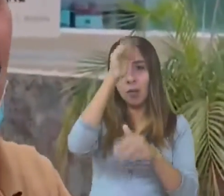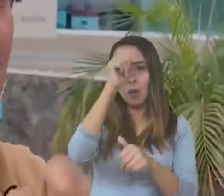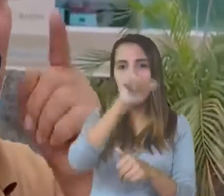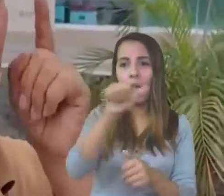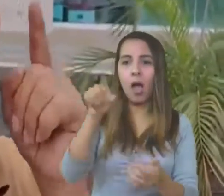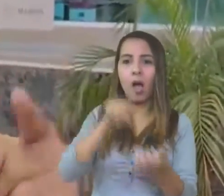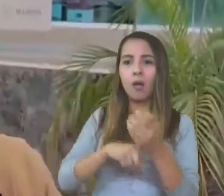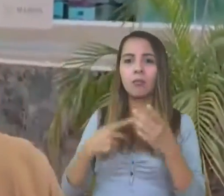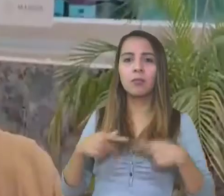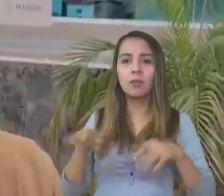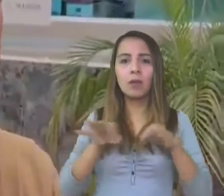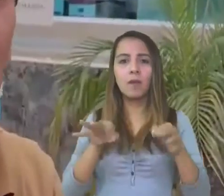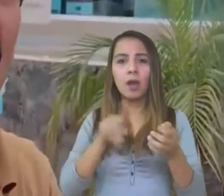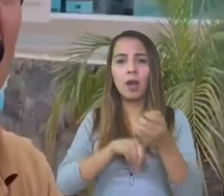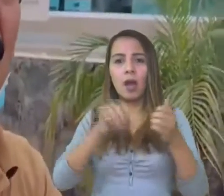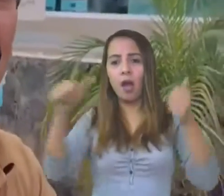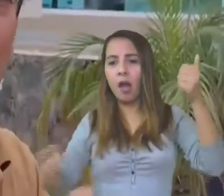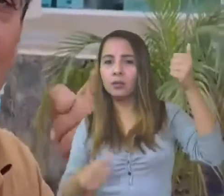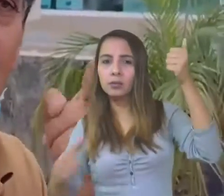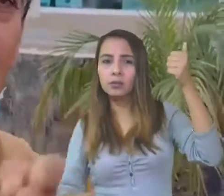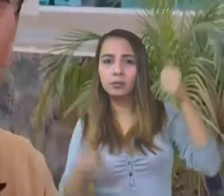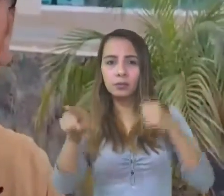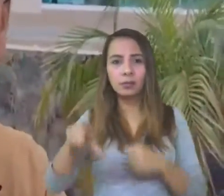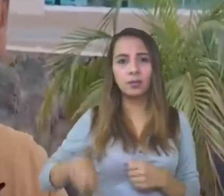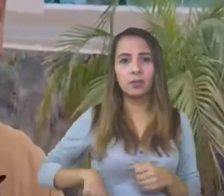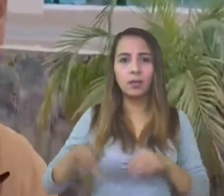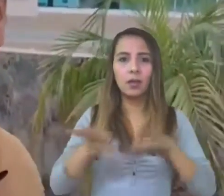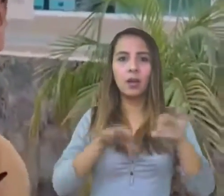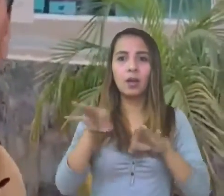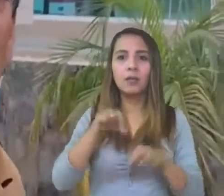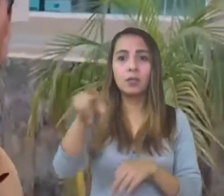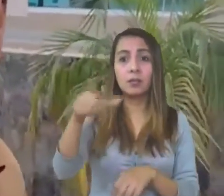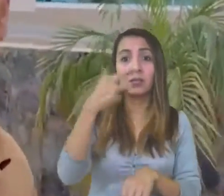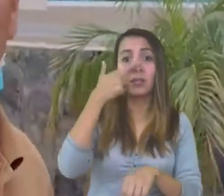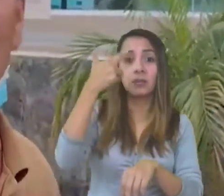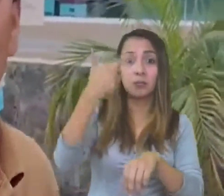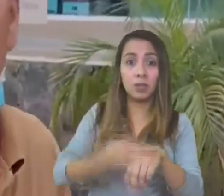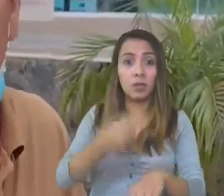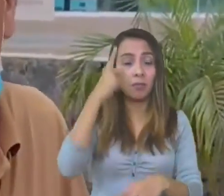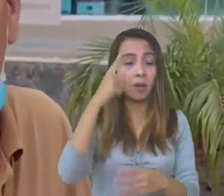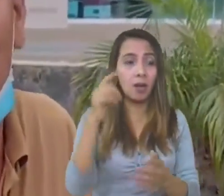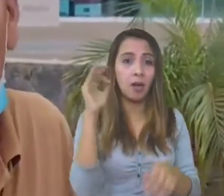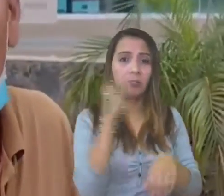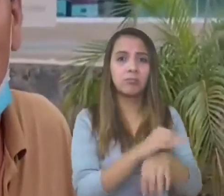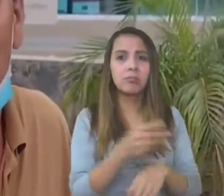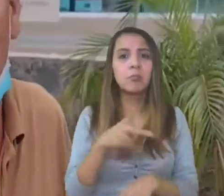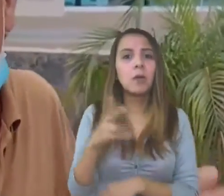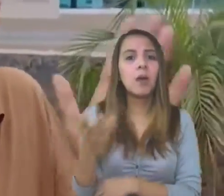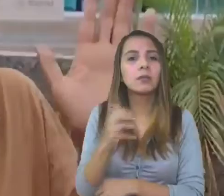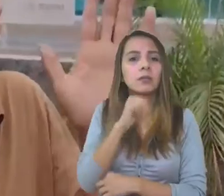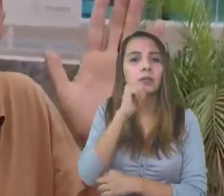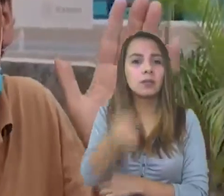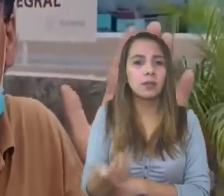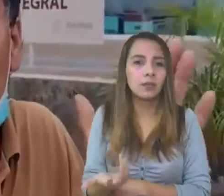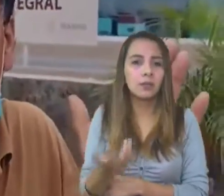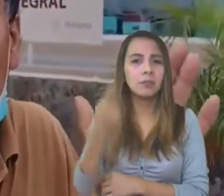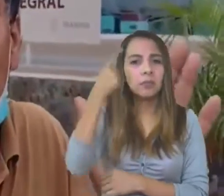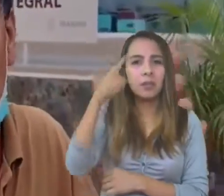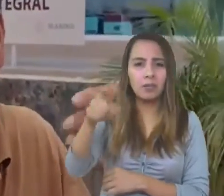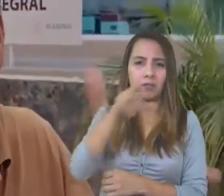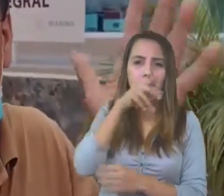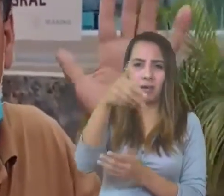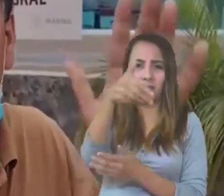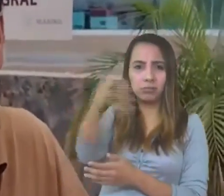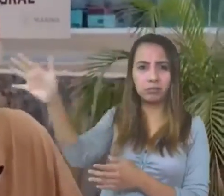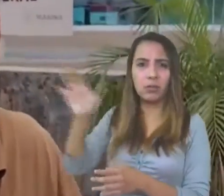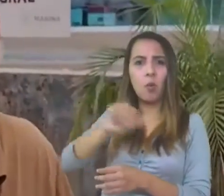muchacho, sí, que se le dio la oportunidad, hombre, para que arregle las causas sociales, ¿verdad? Y no lo hace. Correcto. Entonces, ¿para qué está? Así es.